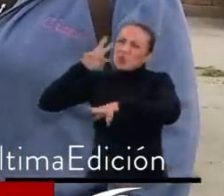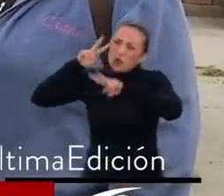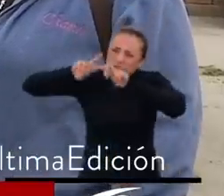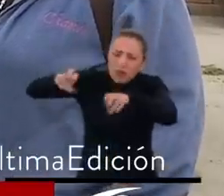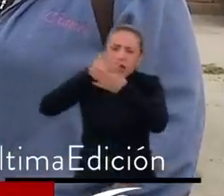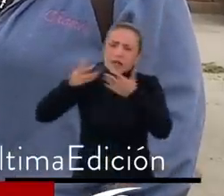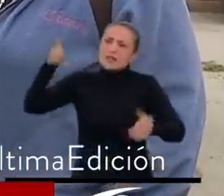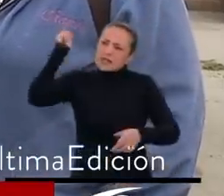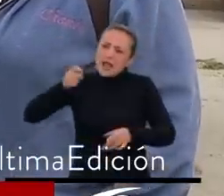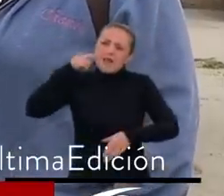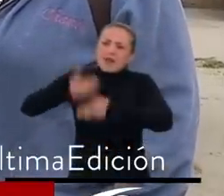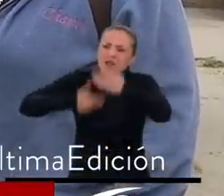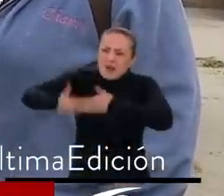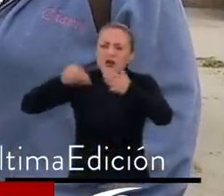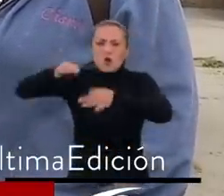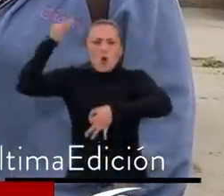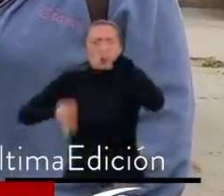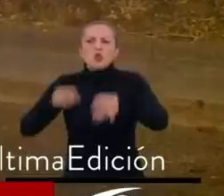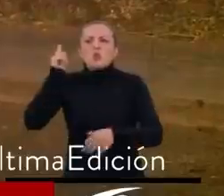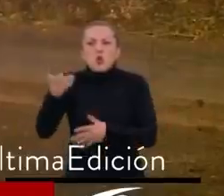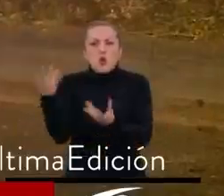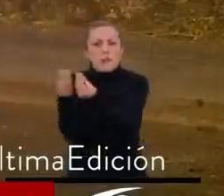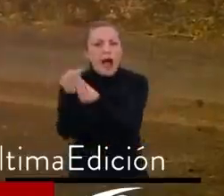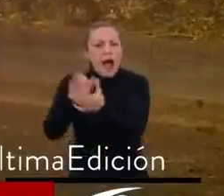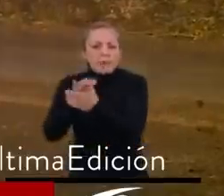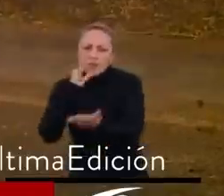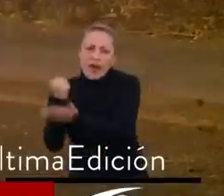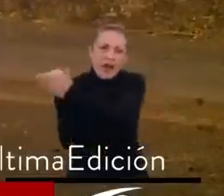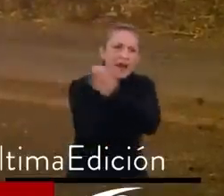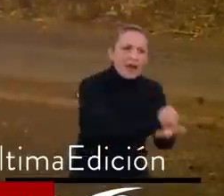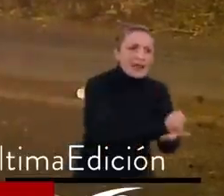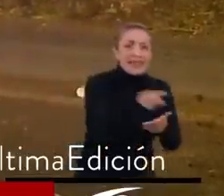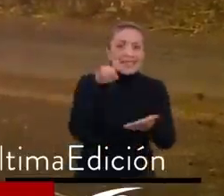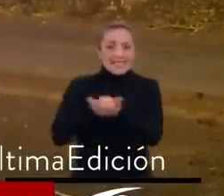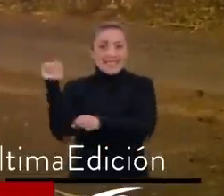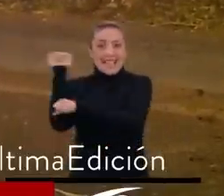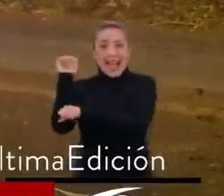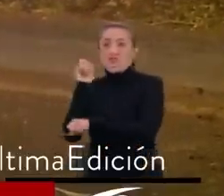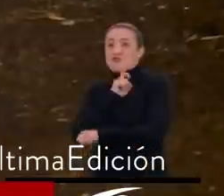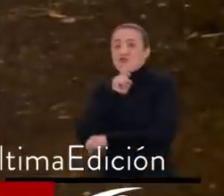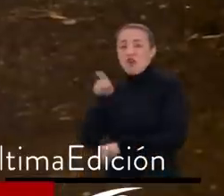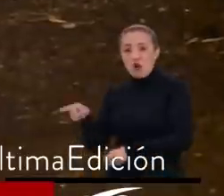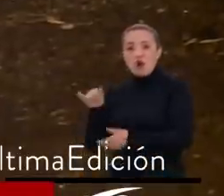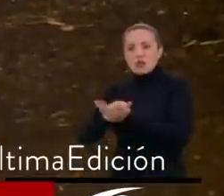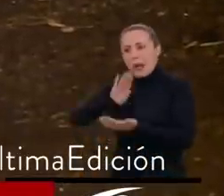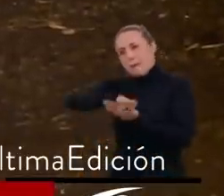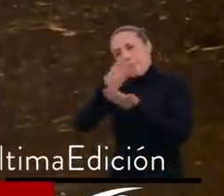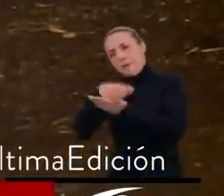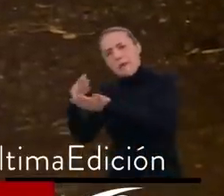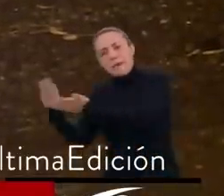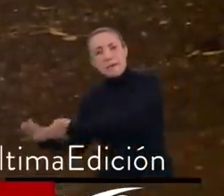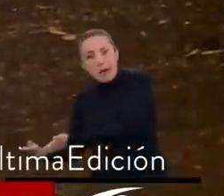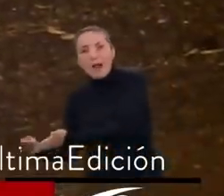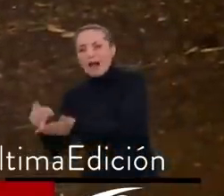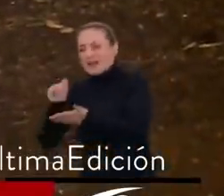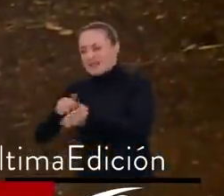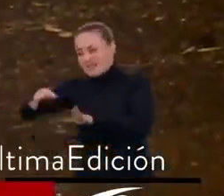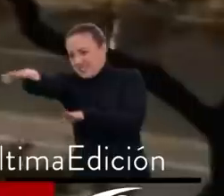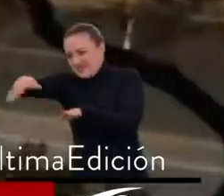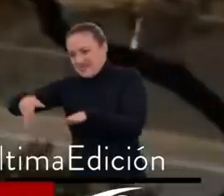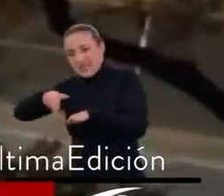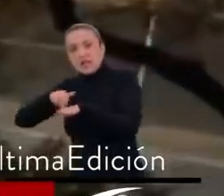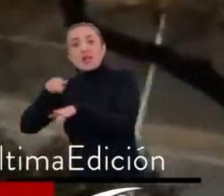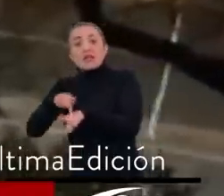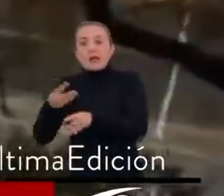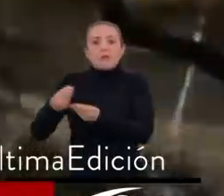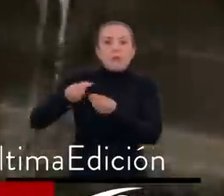no le prestaron auxilio cuando el vehículo de placas CXS347 rojo dio varias vueltas y se estrelló con el andén. Se fueron caminando